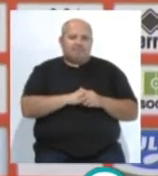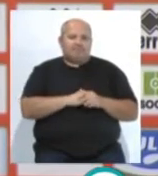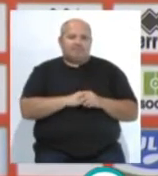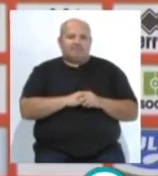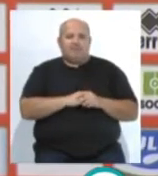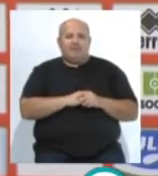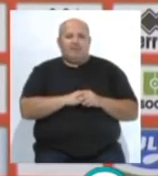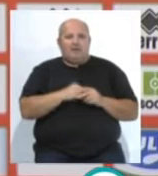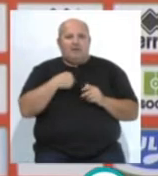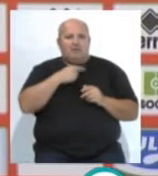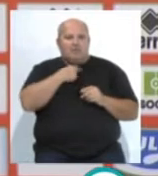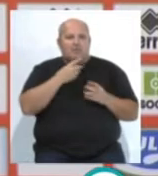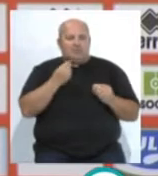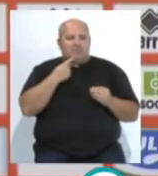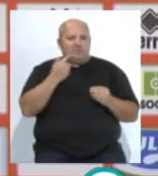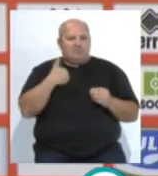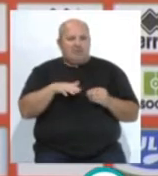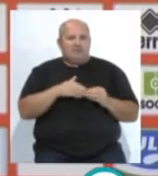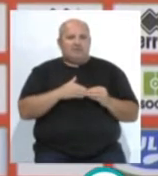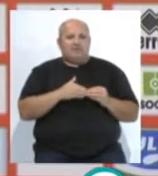No, a mí me gustó mucho, ya yo lo he dicho.